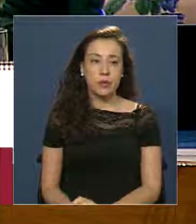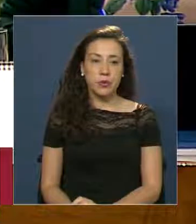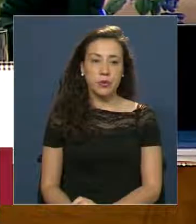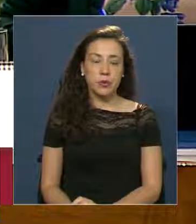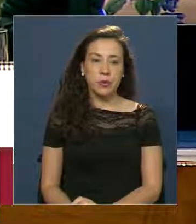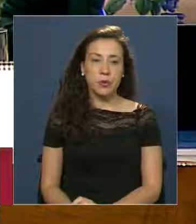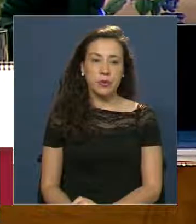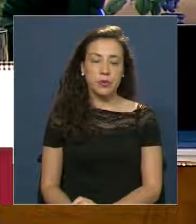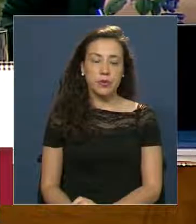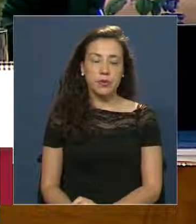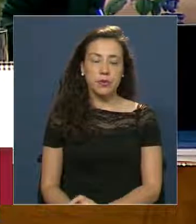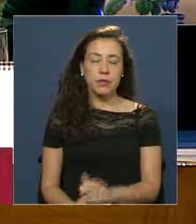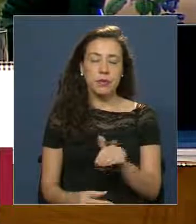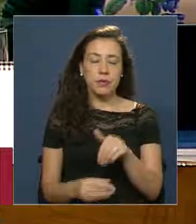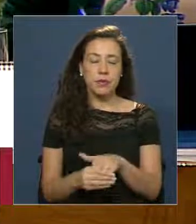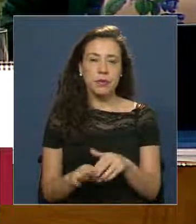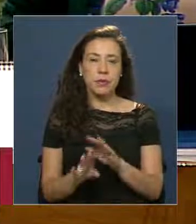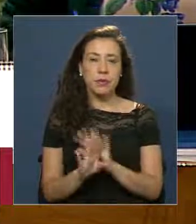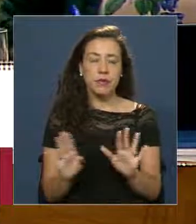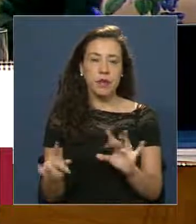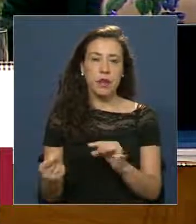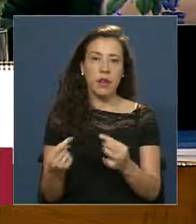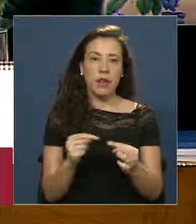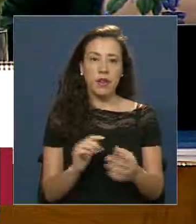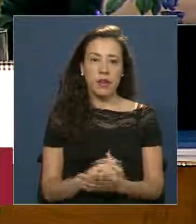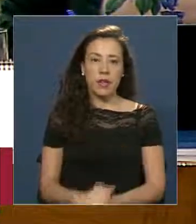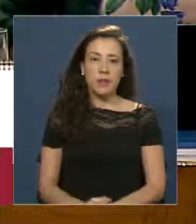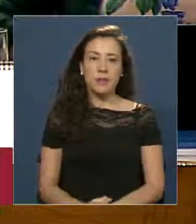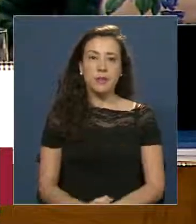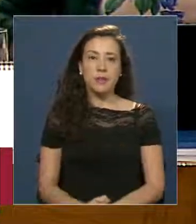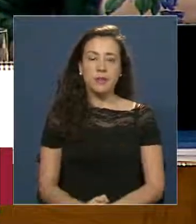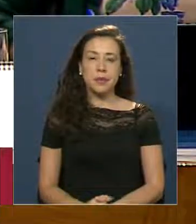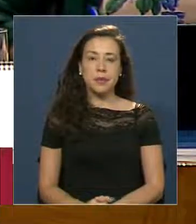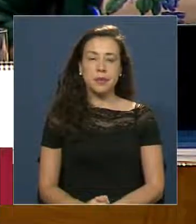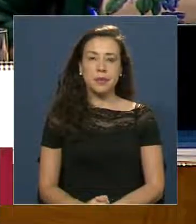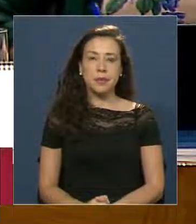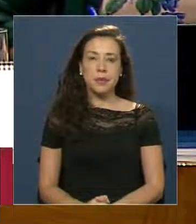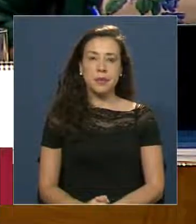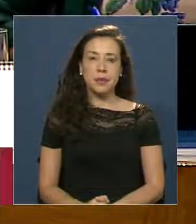En votación, el cierre del debate.